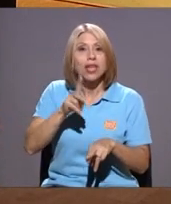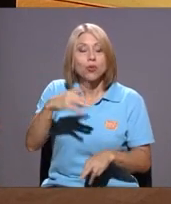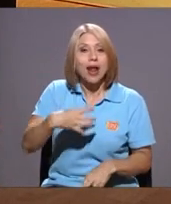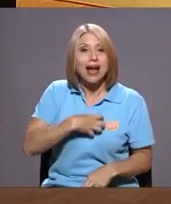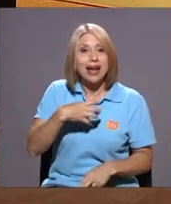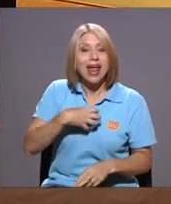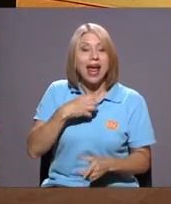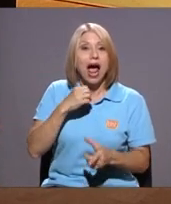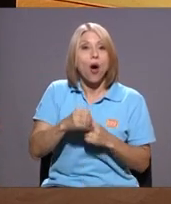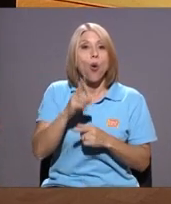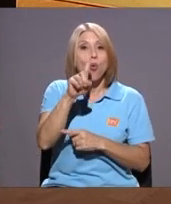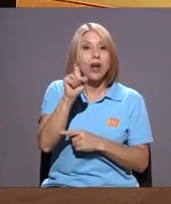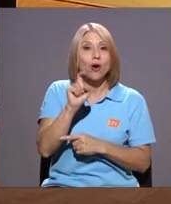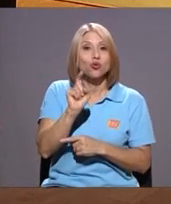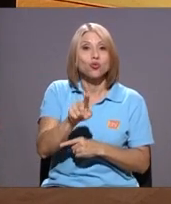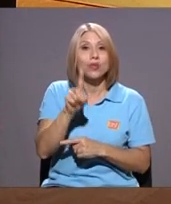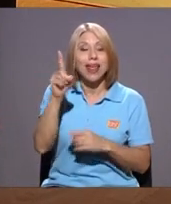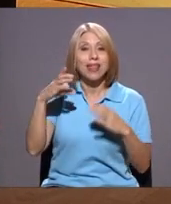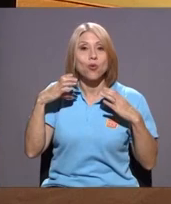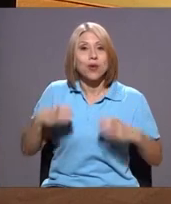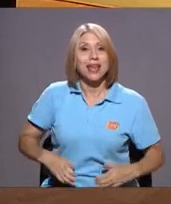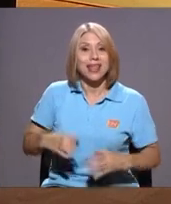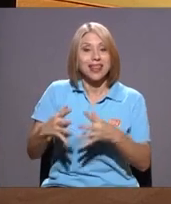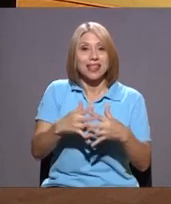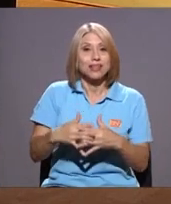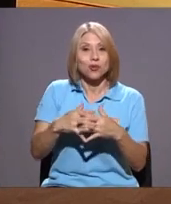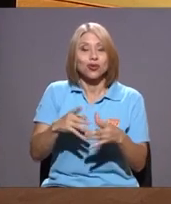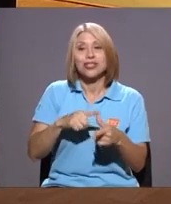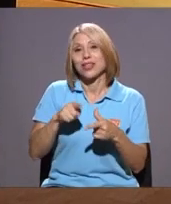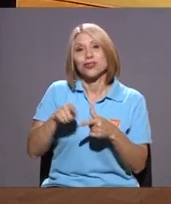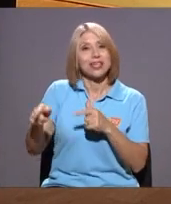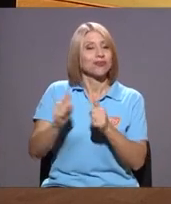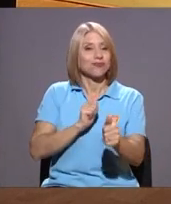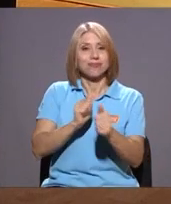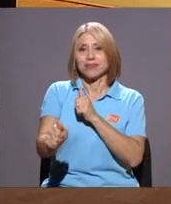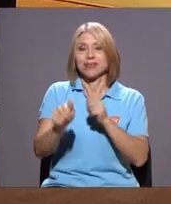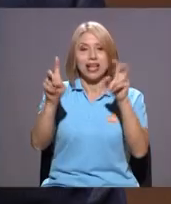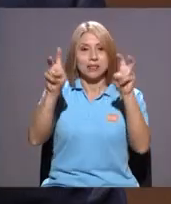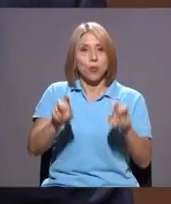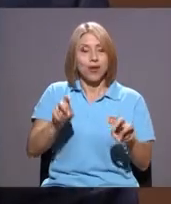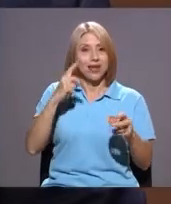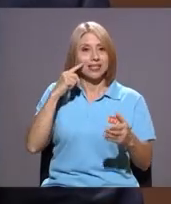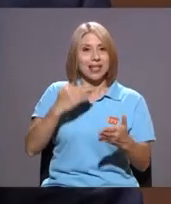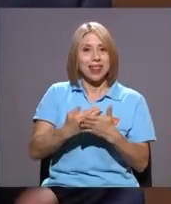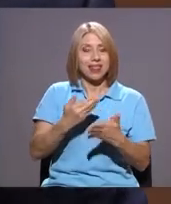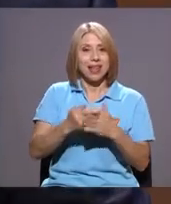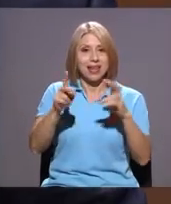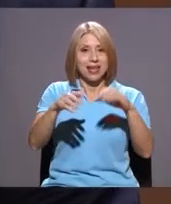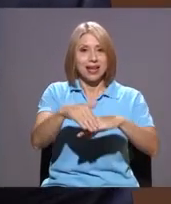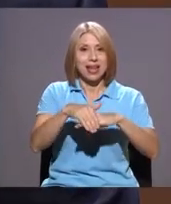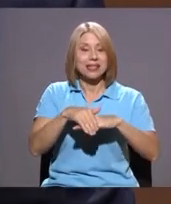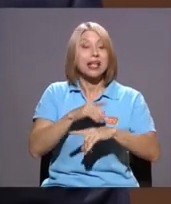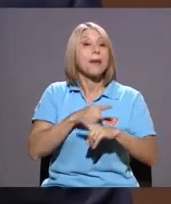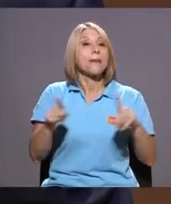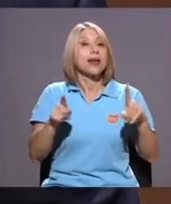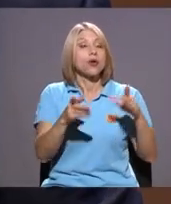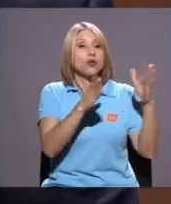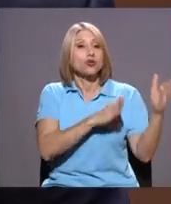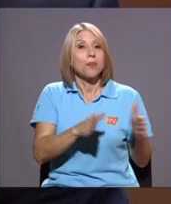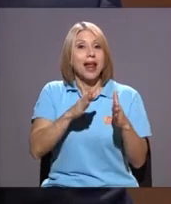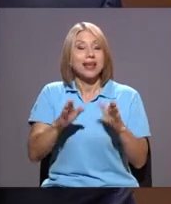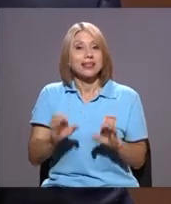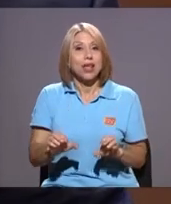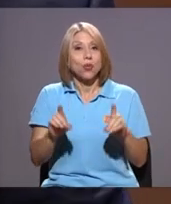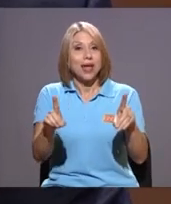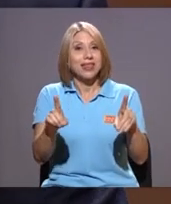de eeuu y eso hace que no pasen digamos las pruebas del inglés más sin embargo los planes educativos no